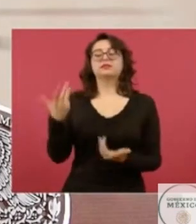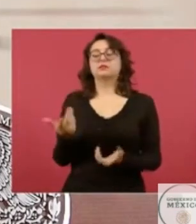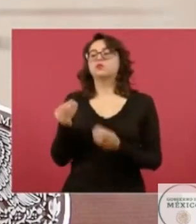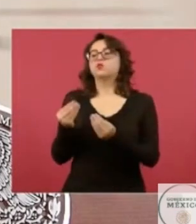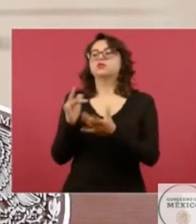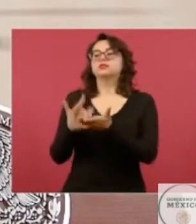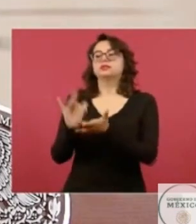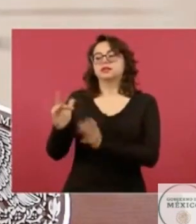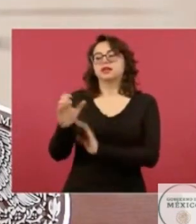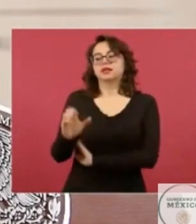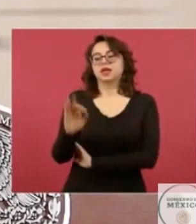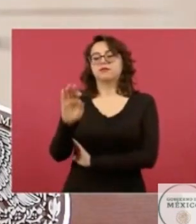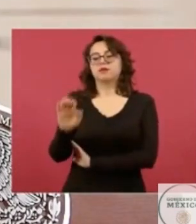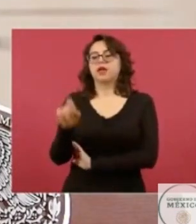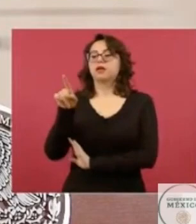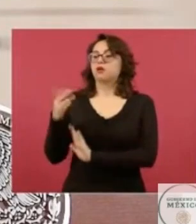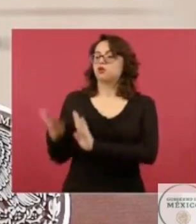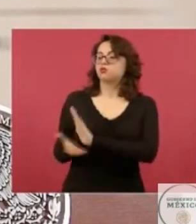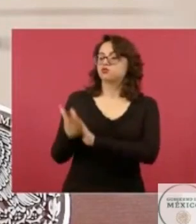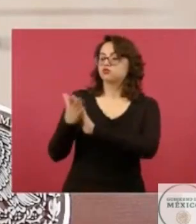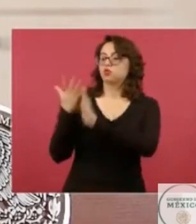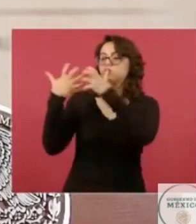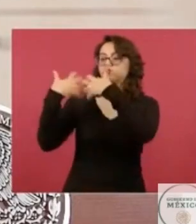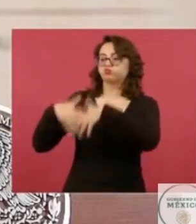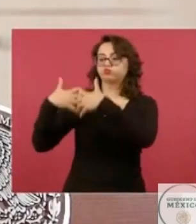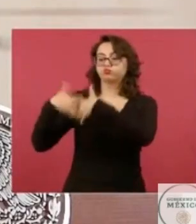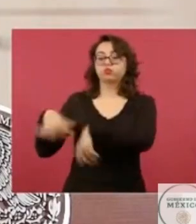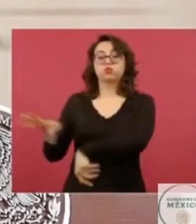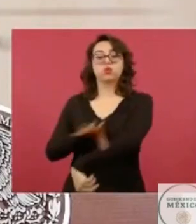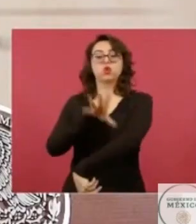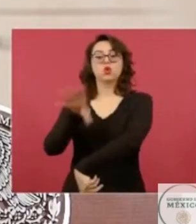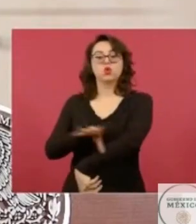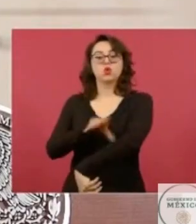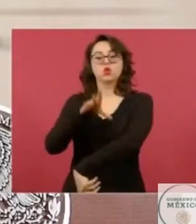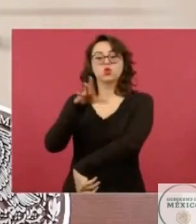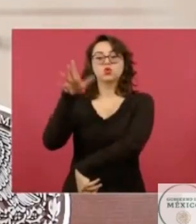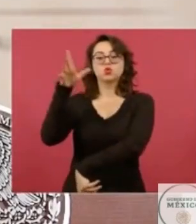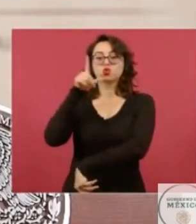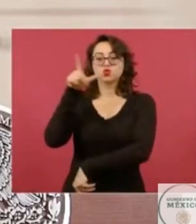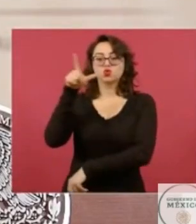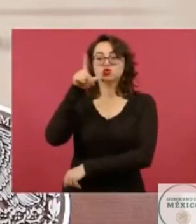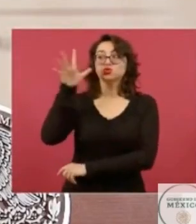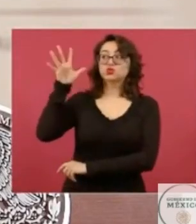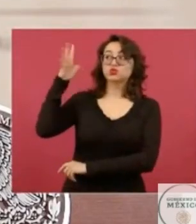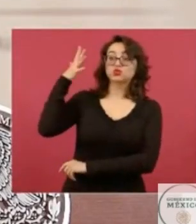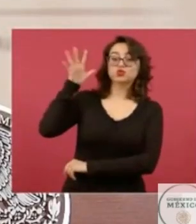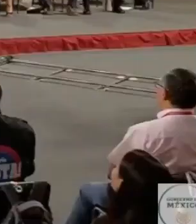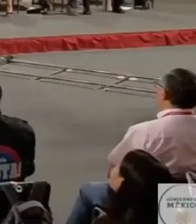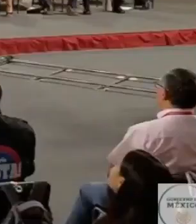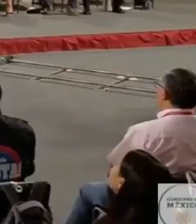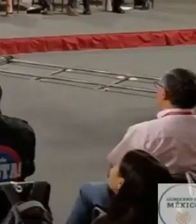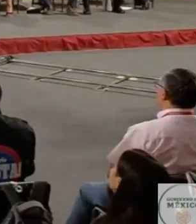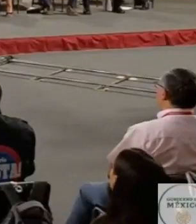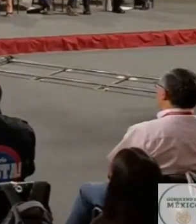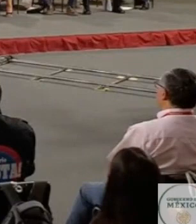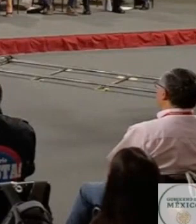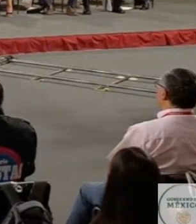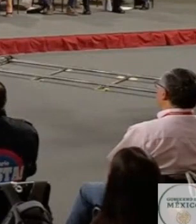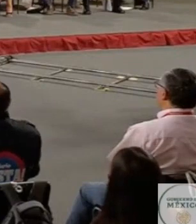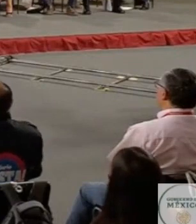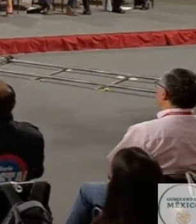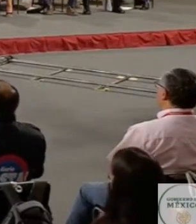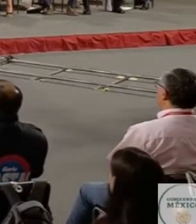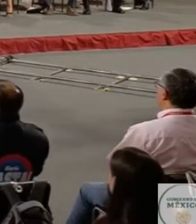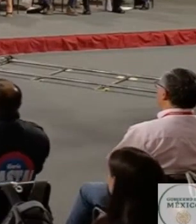Nachicocom un parque de energía solar que es con el que se va a estar suministrando de energía a este vehículo eléctrico. Platicar de